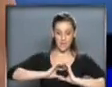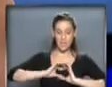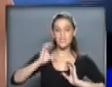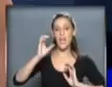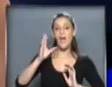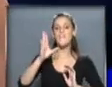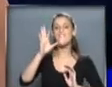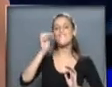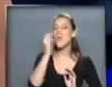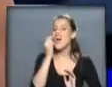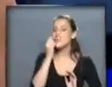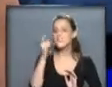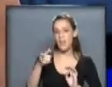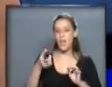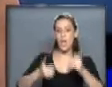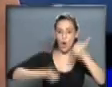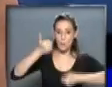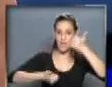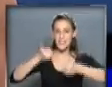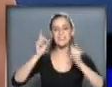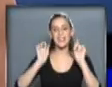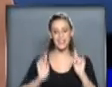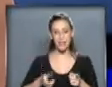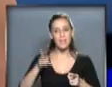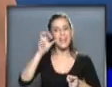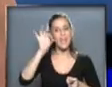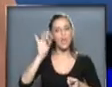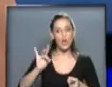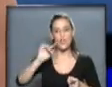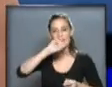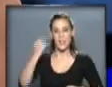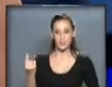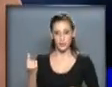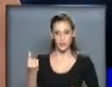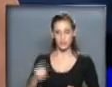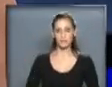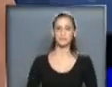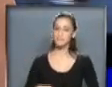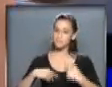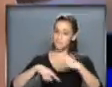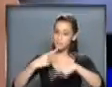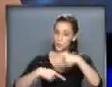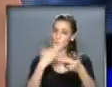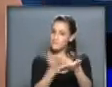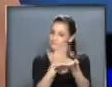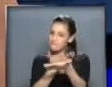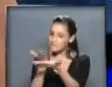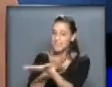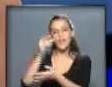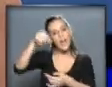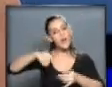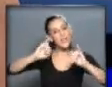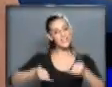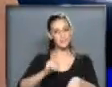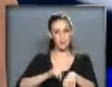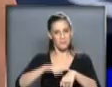la Liga de Diamantes y por supuesto también récord nacional y sudamericano. Vamos a seguir repasando actividad y ahora sí, llega el momento